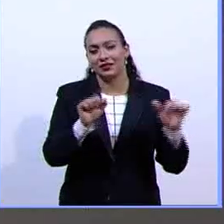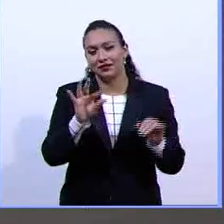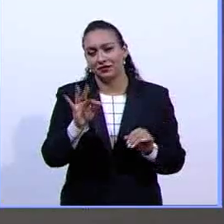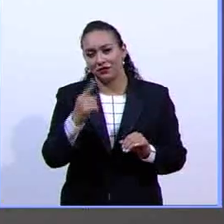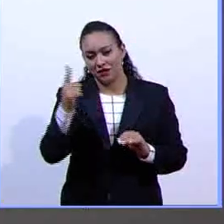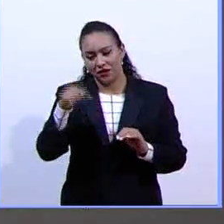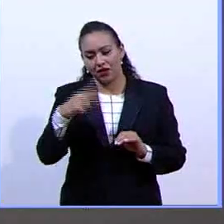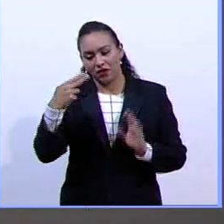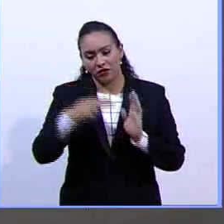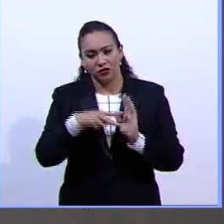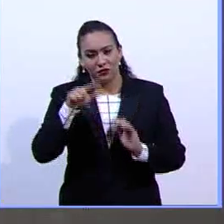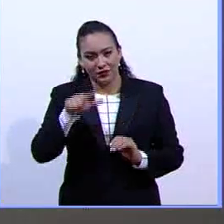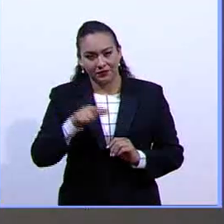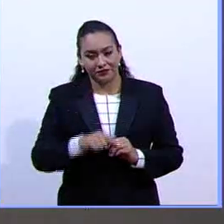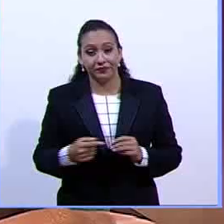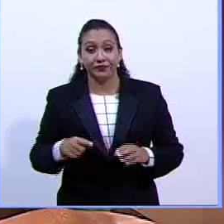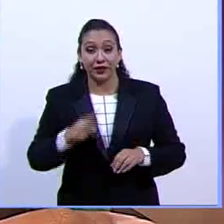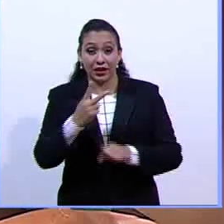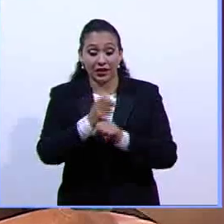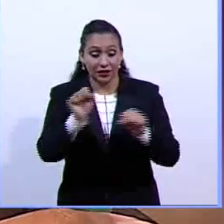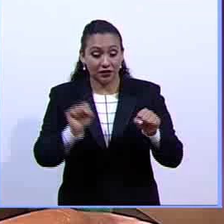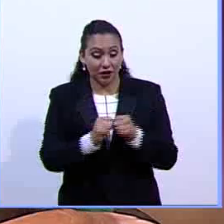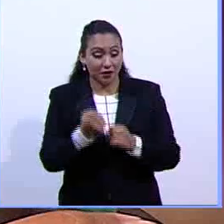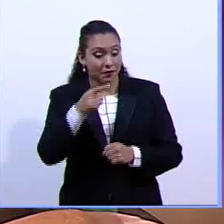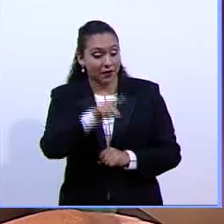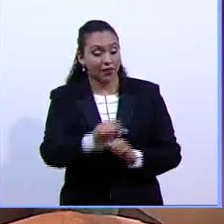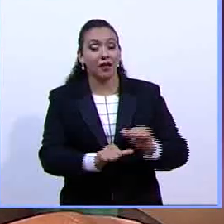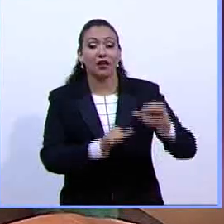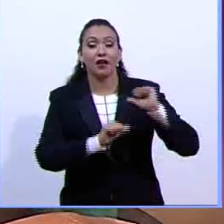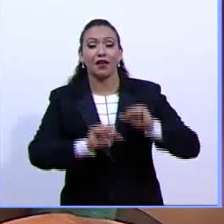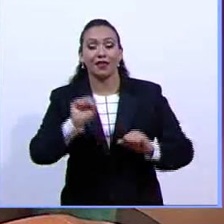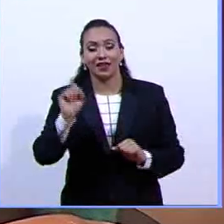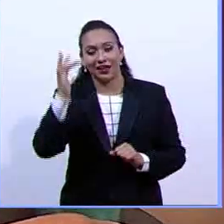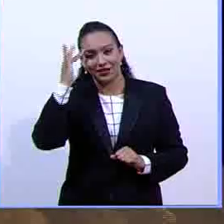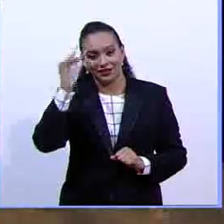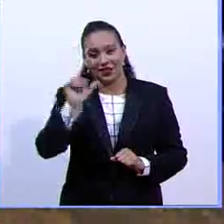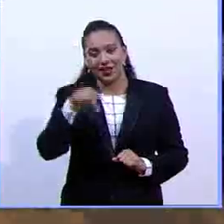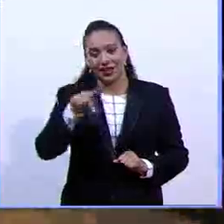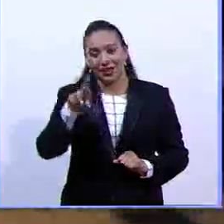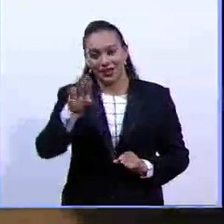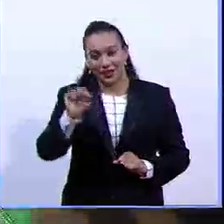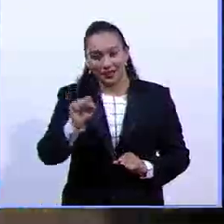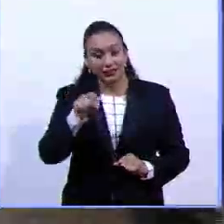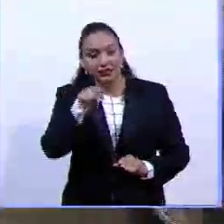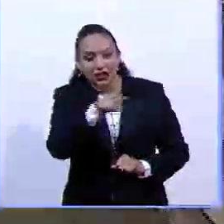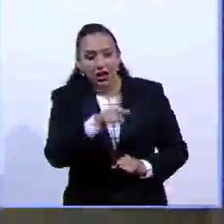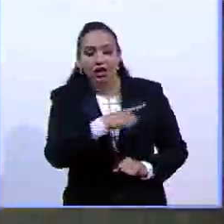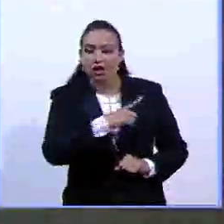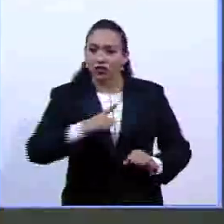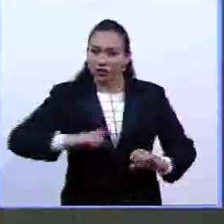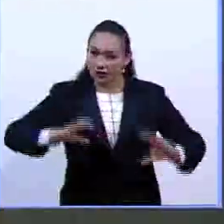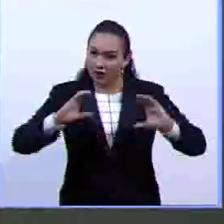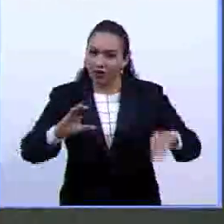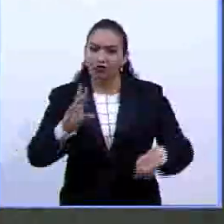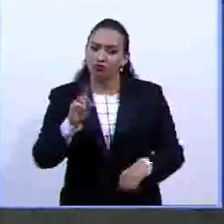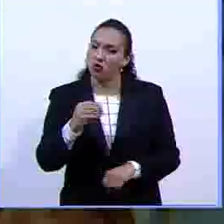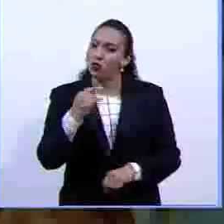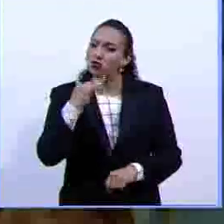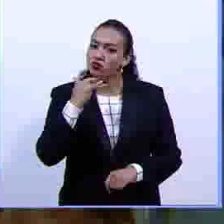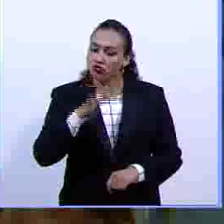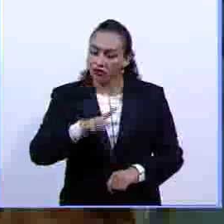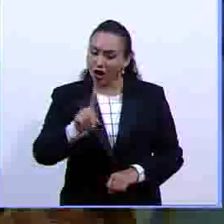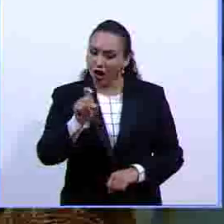641/2017, la segunda sala ordenó a las autoridades de San Andrés Mixquic prevenir y controlar la contaminación del